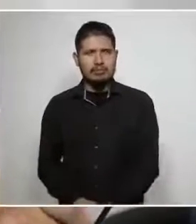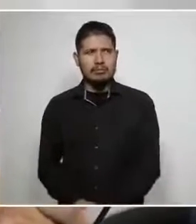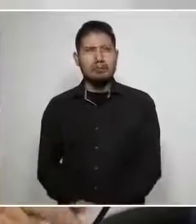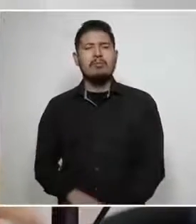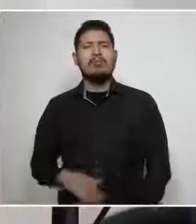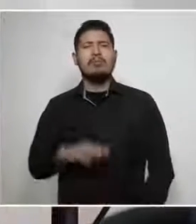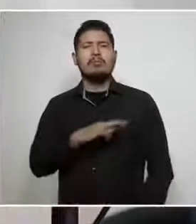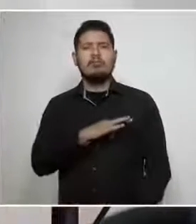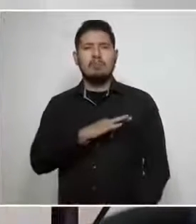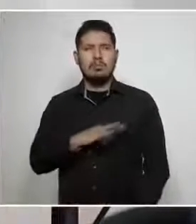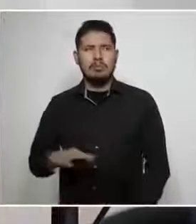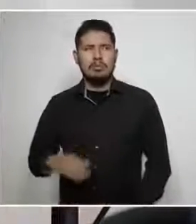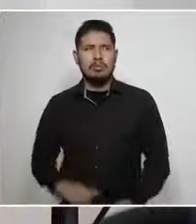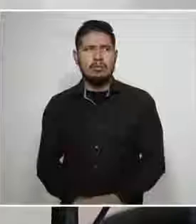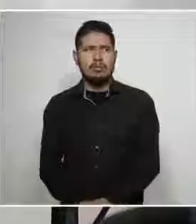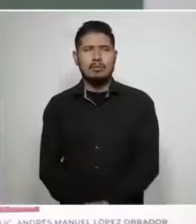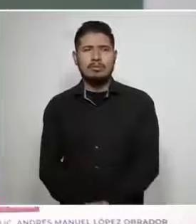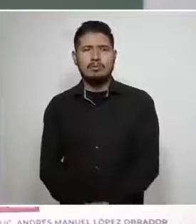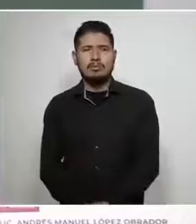poder